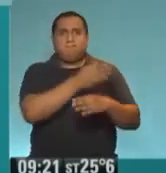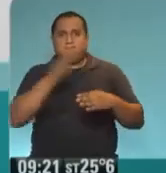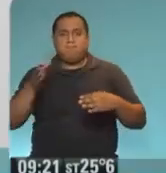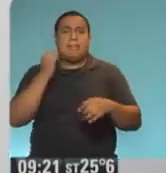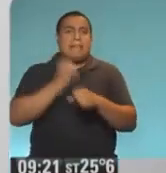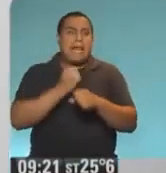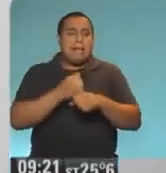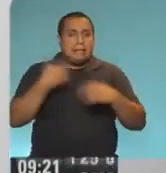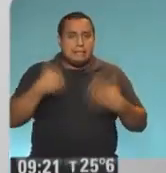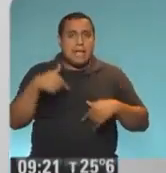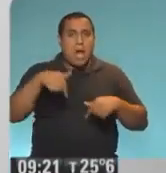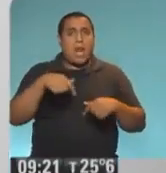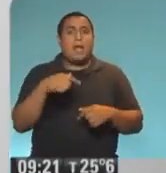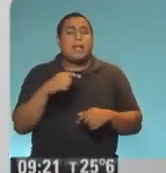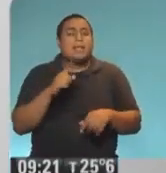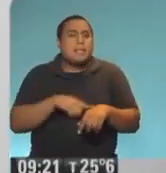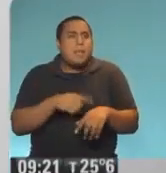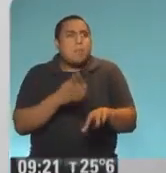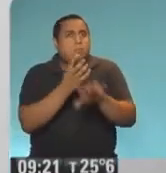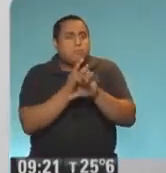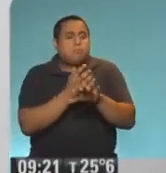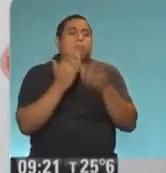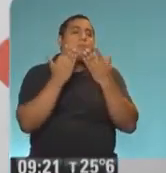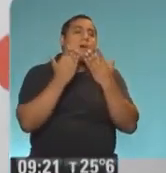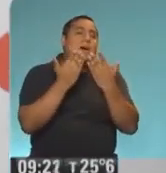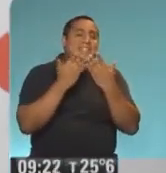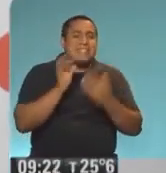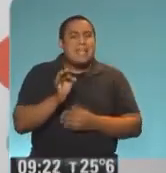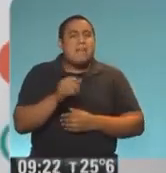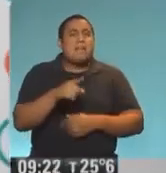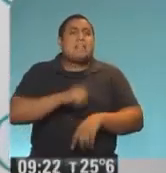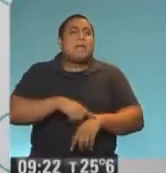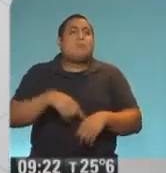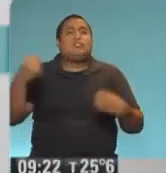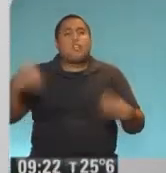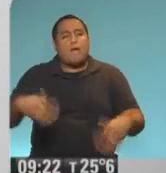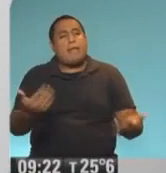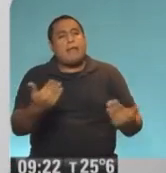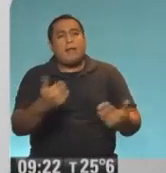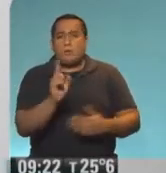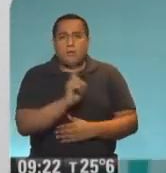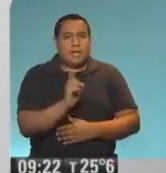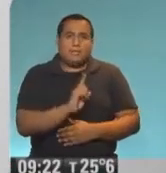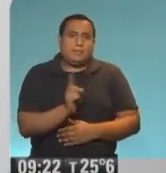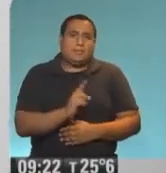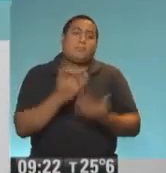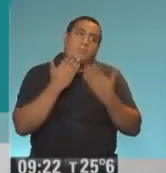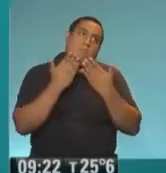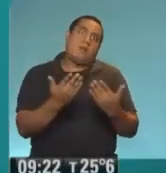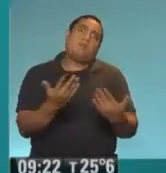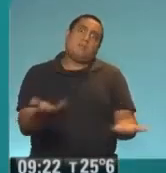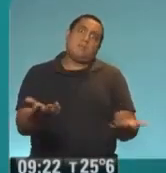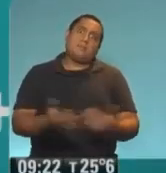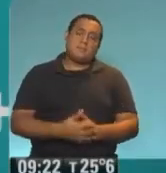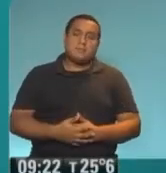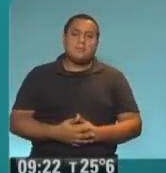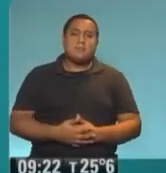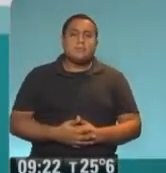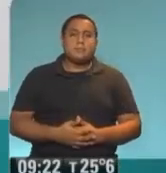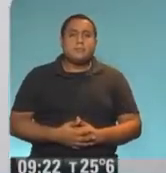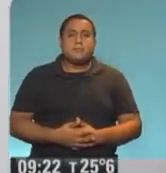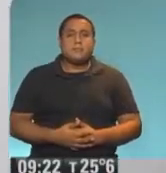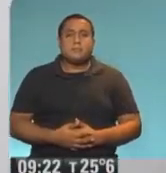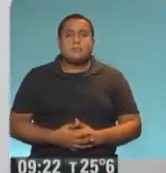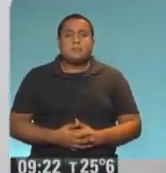darnos estos minutos realmente le agradecemos. Sabemos que no le sobra el tiempo, así que mucho más se lo agradecemos. Gracias,